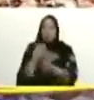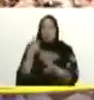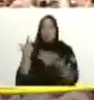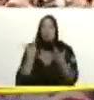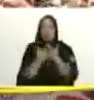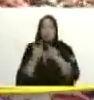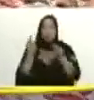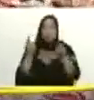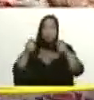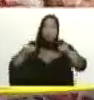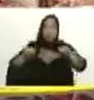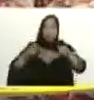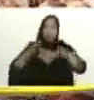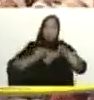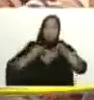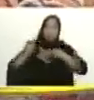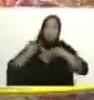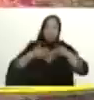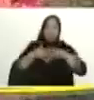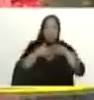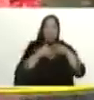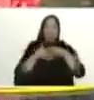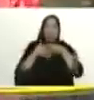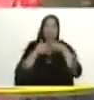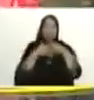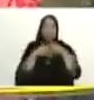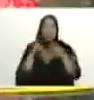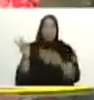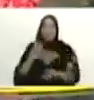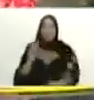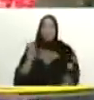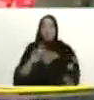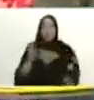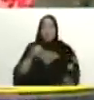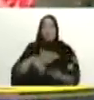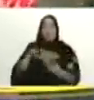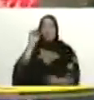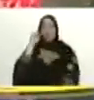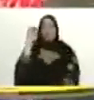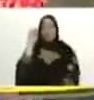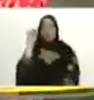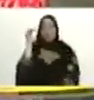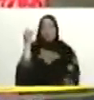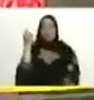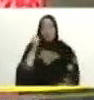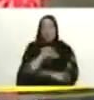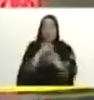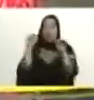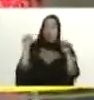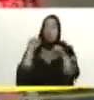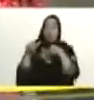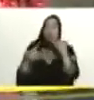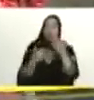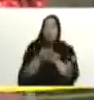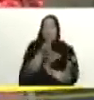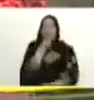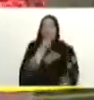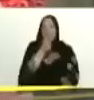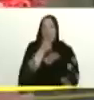bloqueo imperialista y sacar a Venezuela adelante con esplendor, con